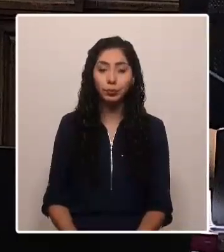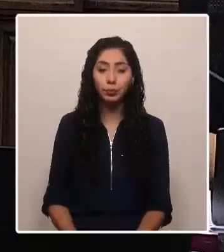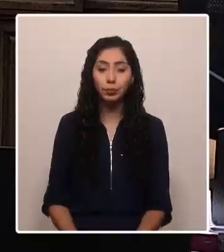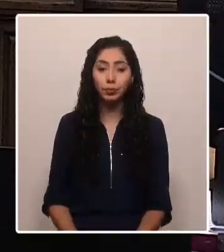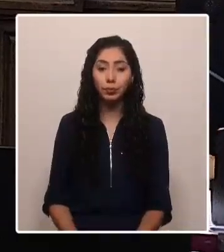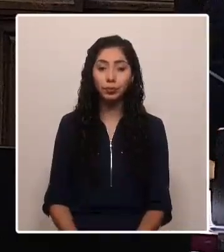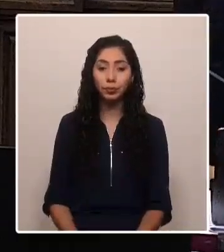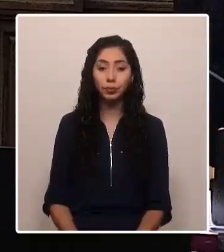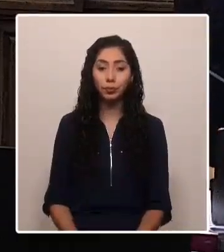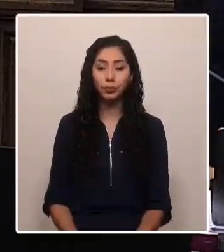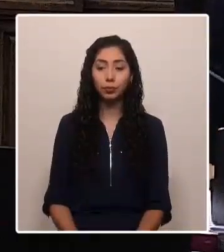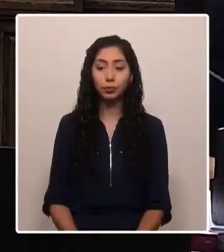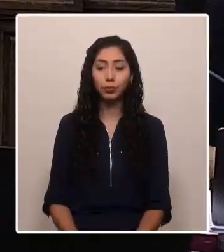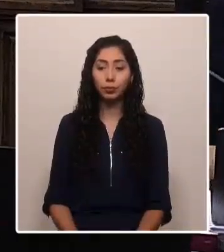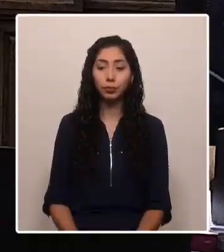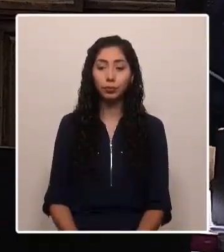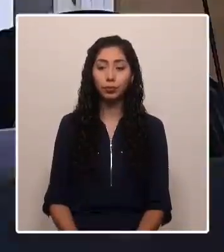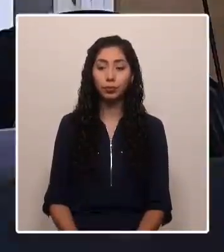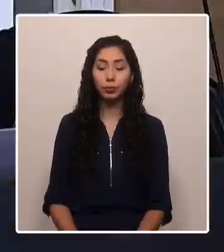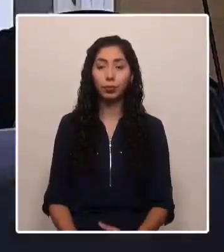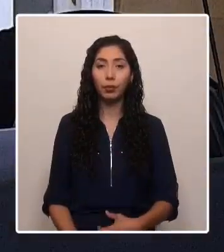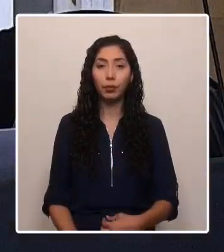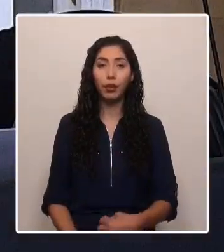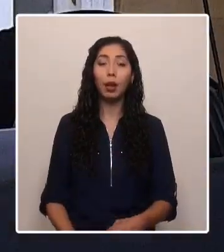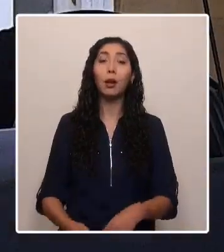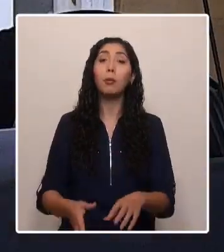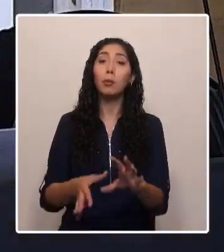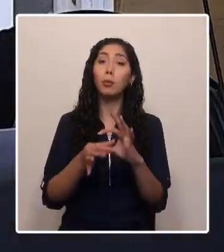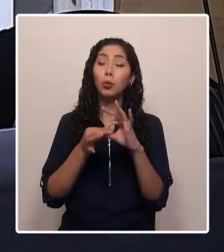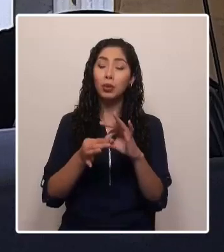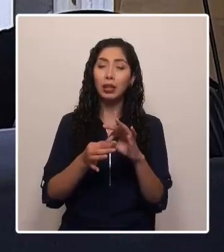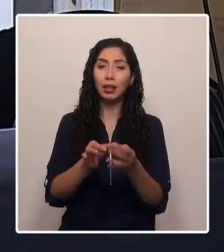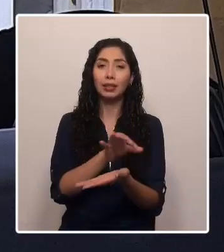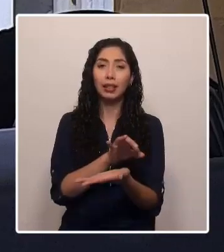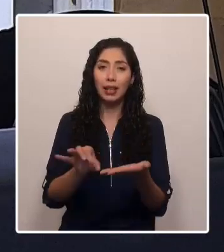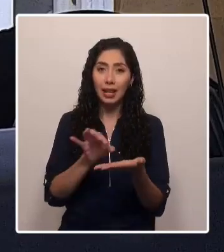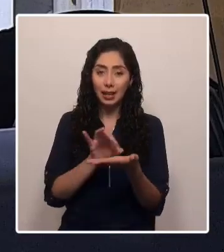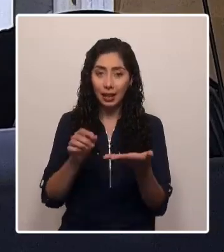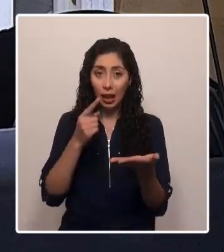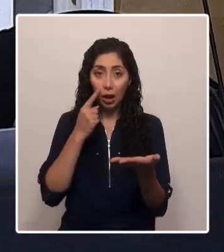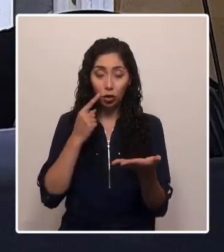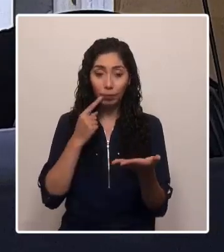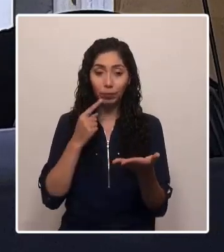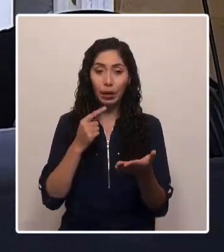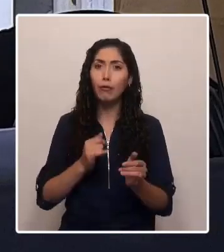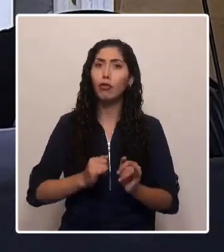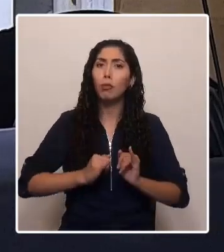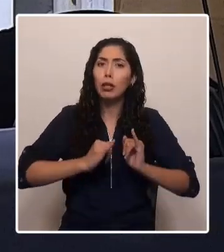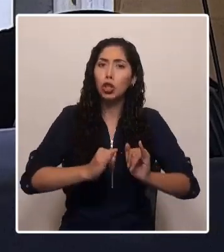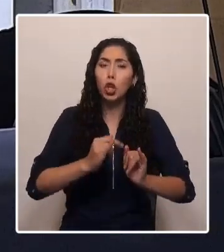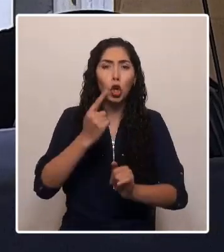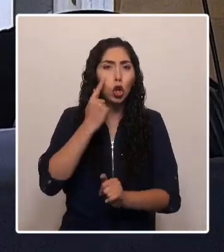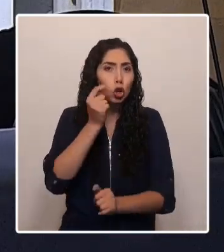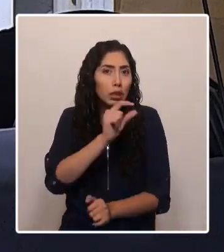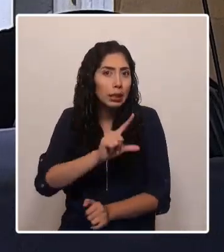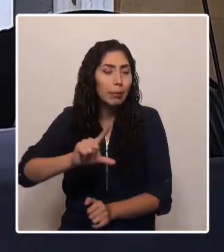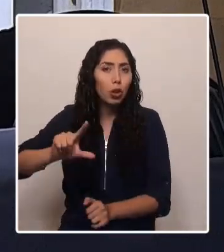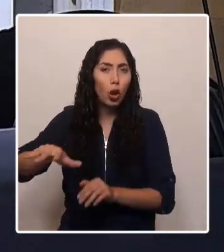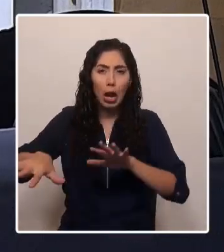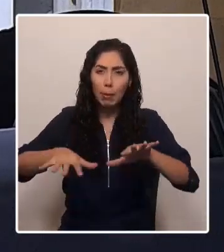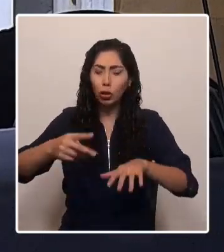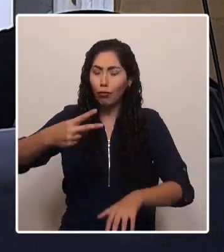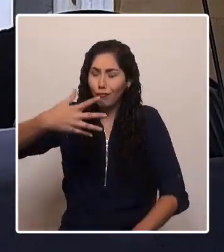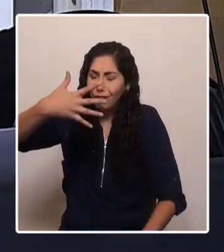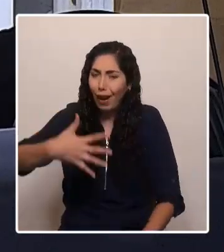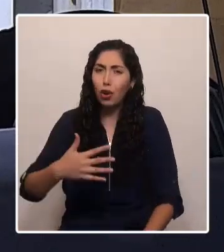Ahí, muchas gracias. Gracias, secretario. La información y el conocimiento son elementos inmateriales cuyo valor es muy relevante en